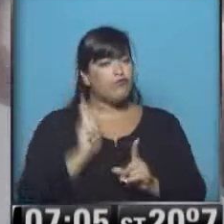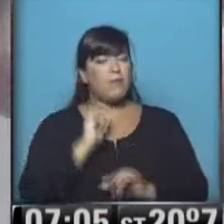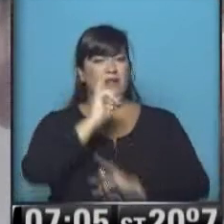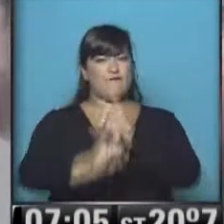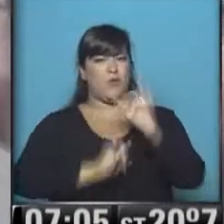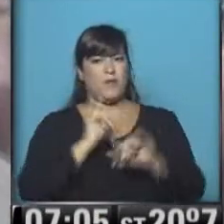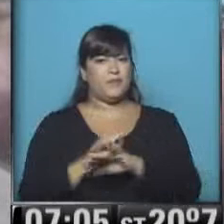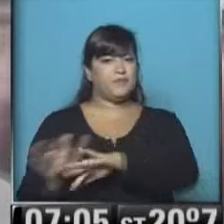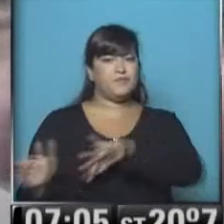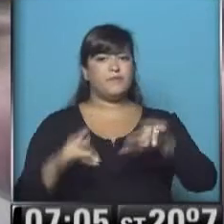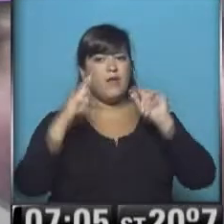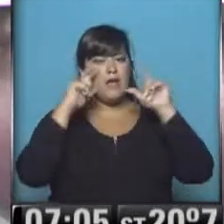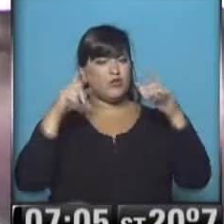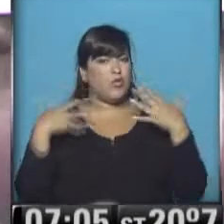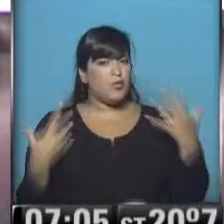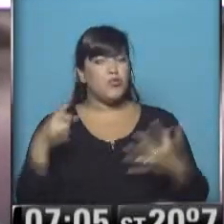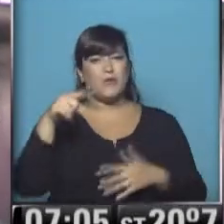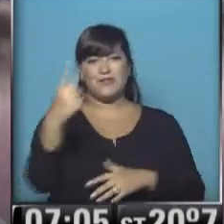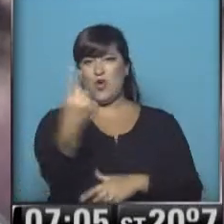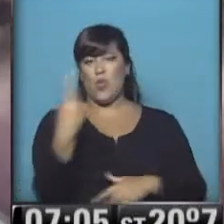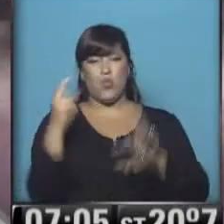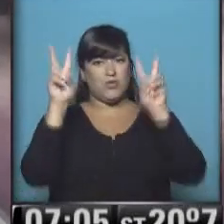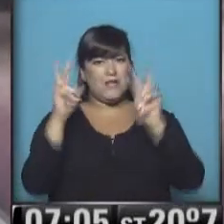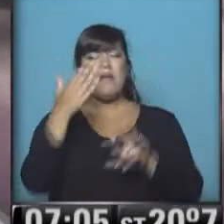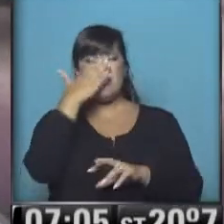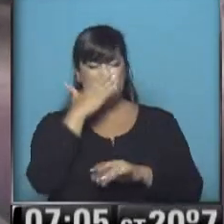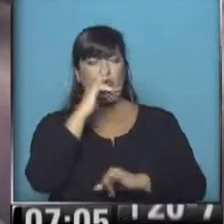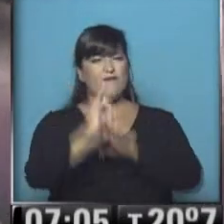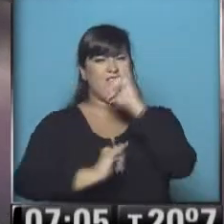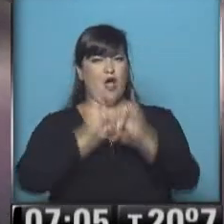Estar atentos entonces, por supuesto, ese es uno de los temas que vamos a ampliar de inmediato.